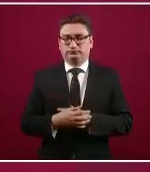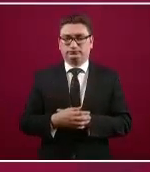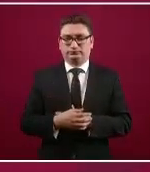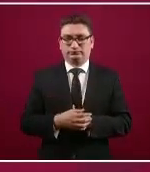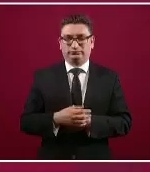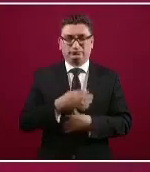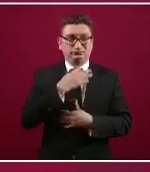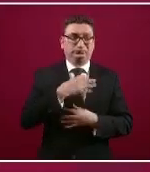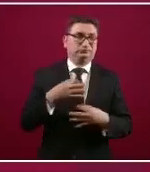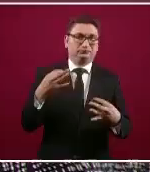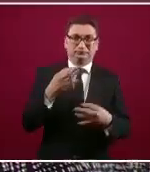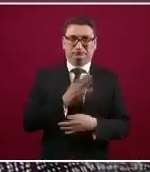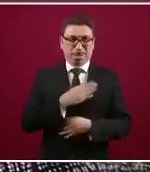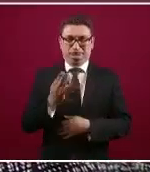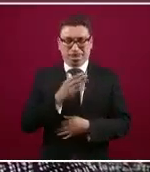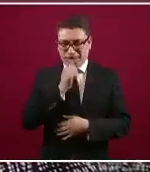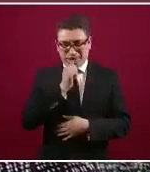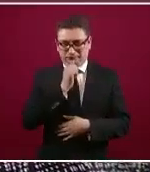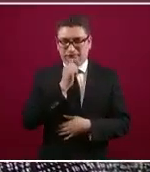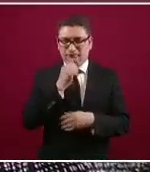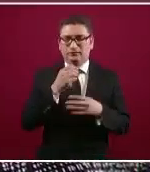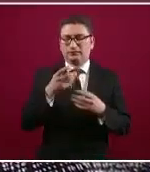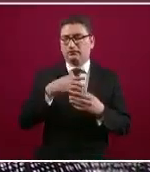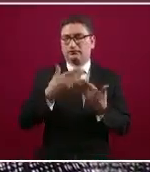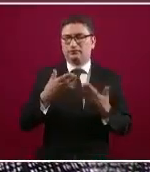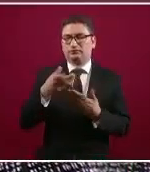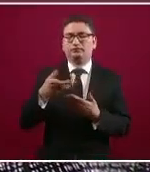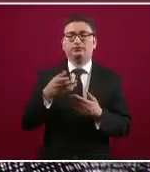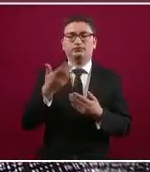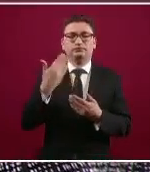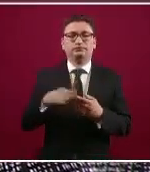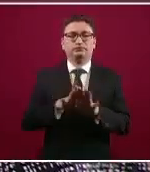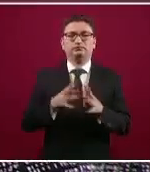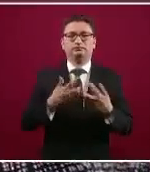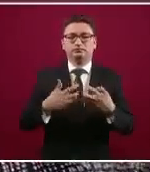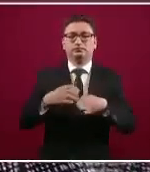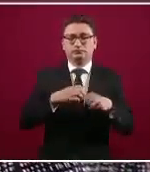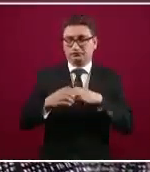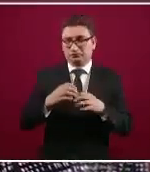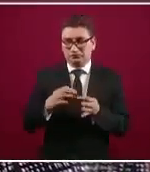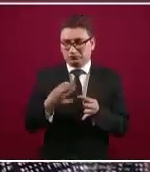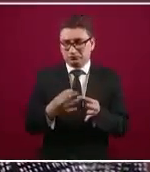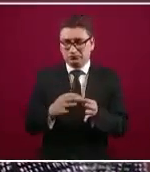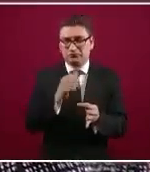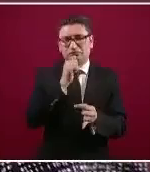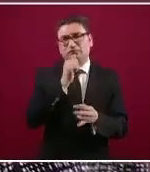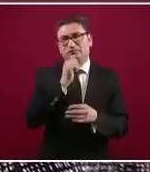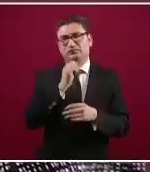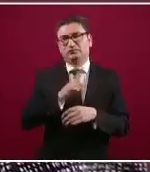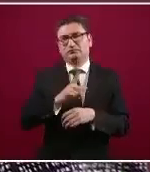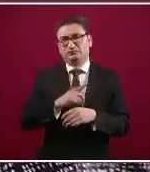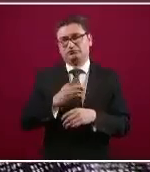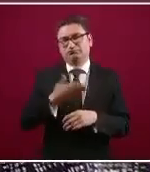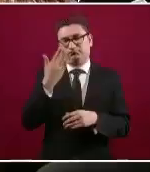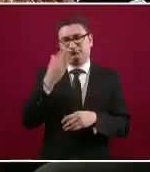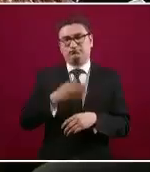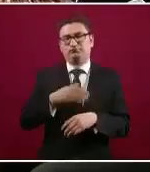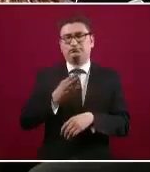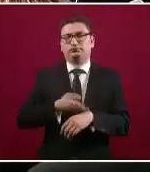buena noticia, pero ya están informadas las empresas, como no acabaron en la fecha que habían dicho, también se les va a aplicar una penalización.